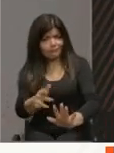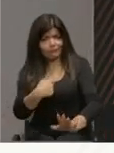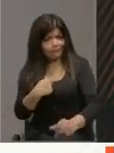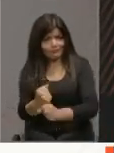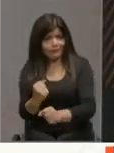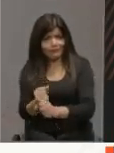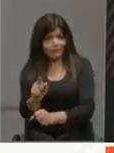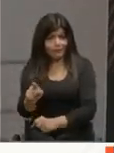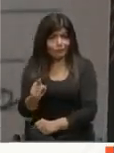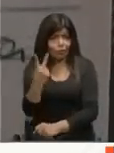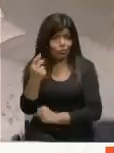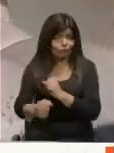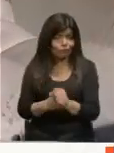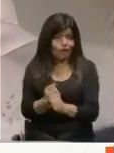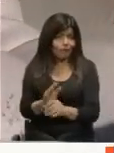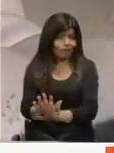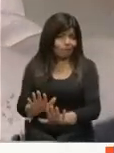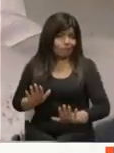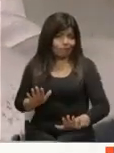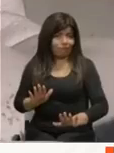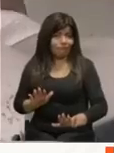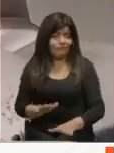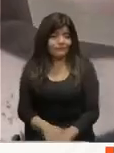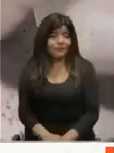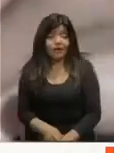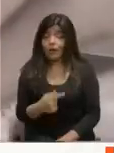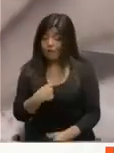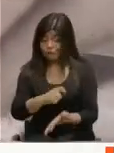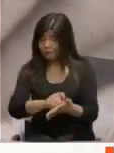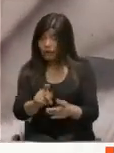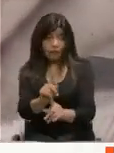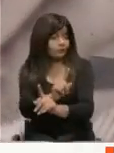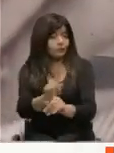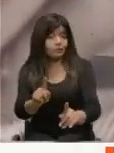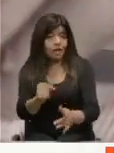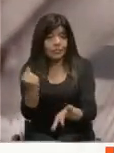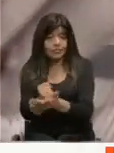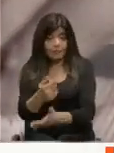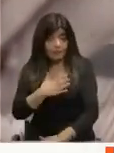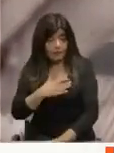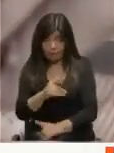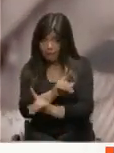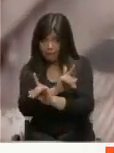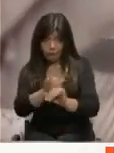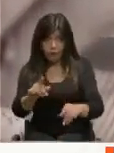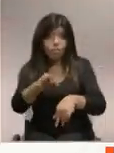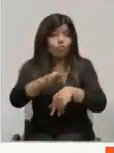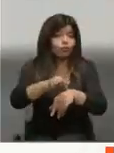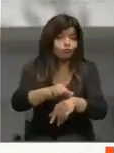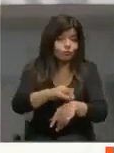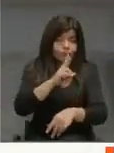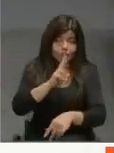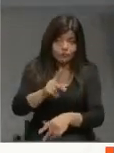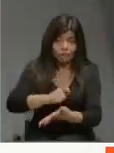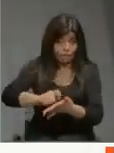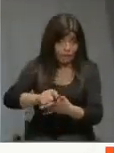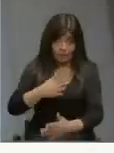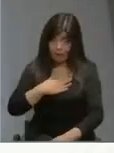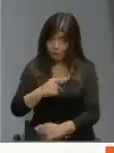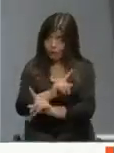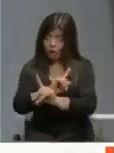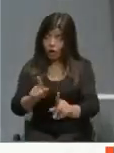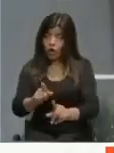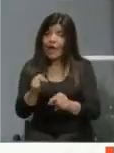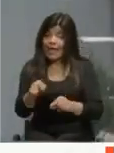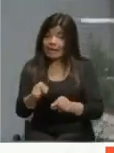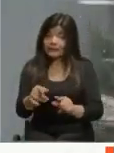lugar hace 2 años. Ya no es mi letra, no es mi timbre. No es mi firma. Y la gravedad de